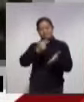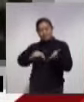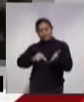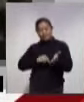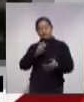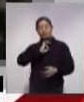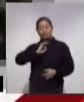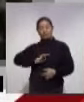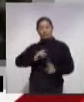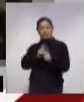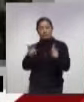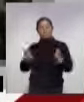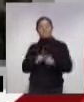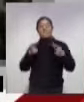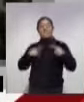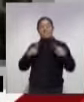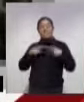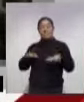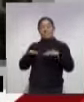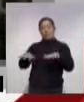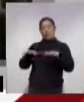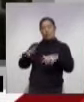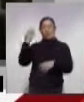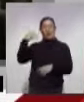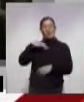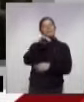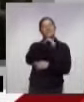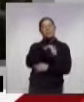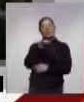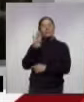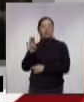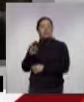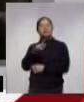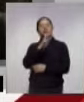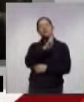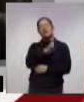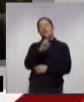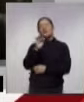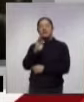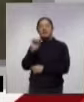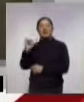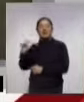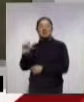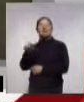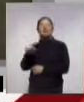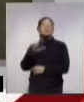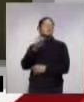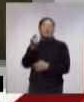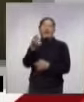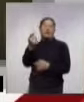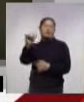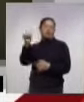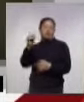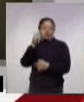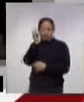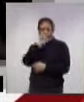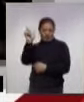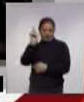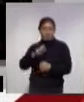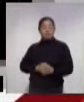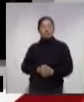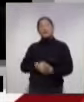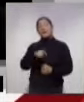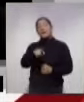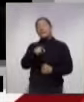la participación de personajes distinguidos de la época como Manuel Henkel Bros y Román Ferrat Alday, por mencionar algunos. La primera hazaña del